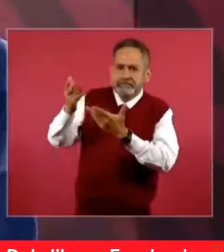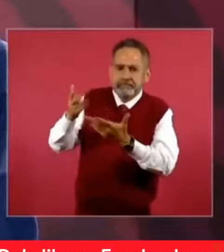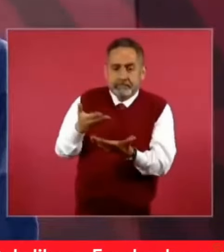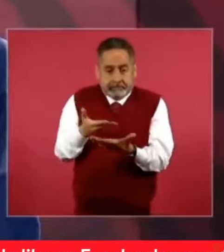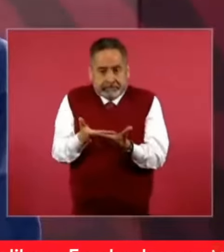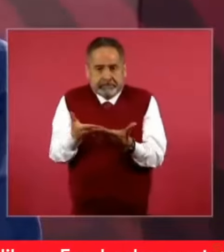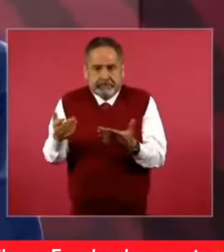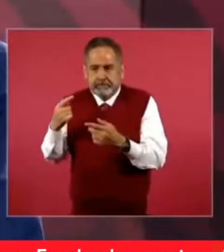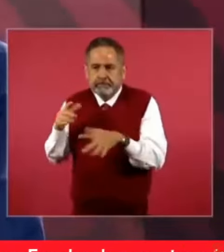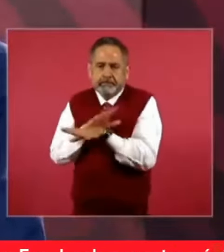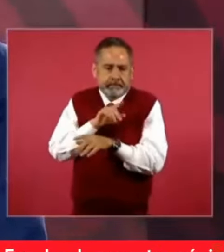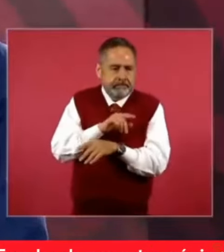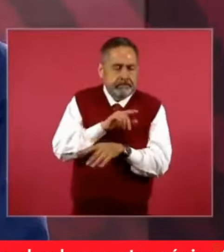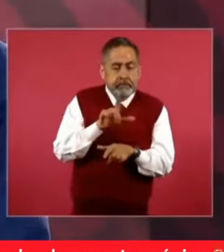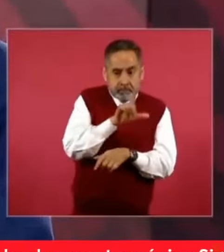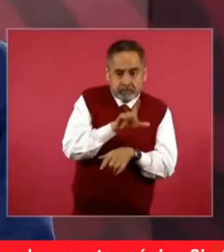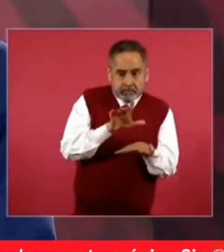Tren Maya